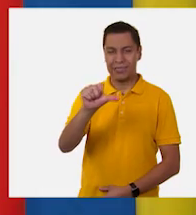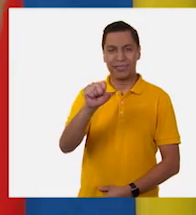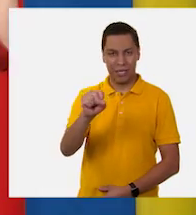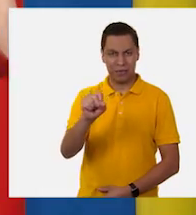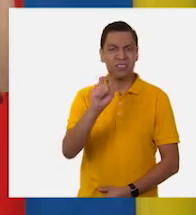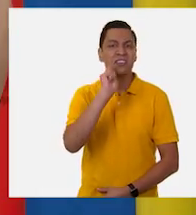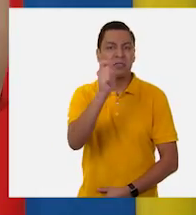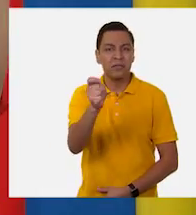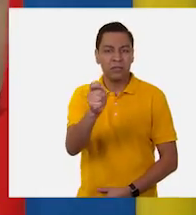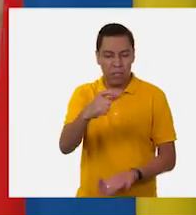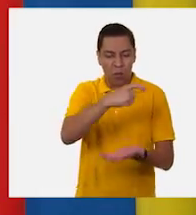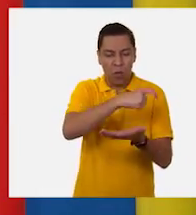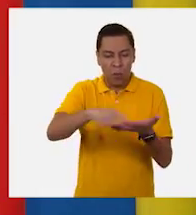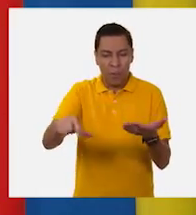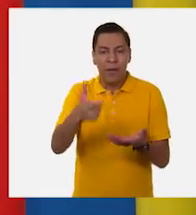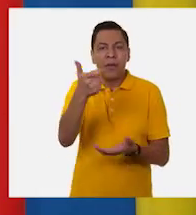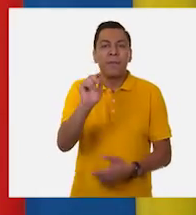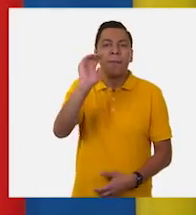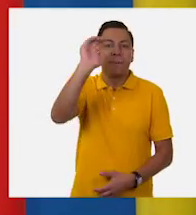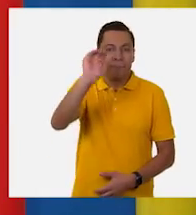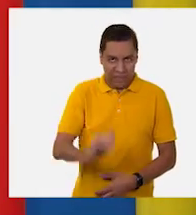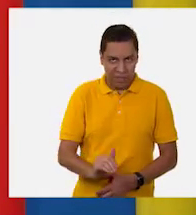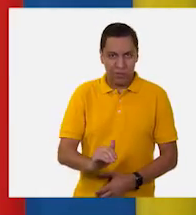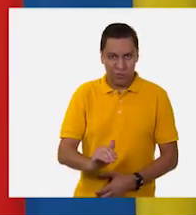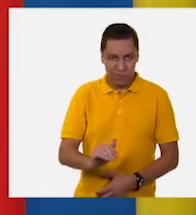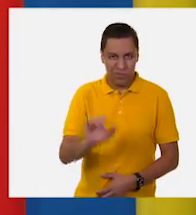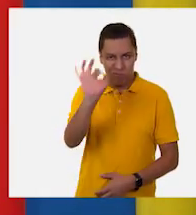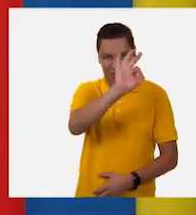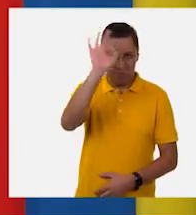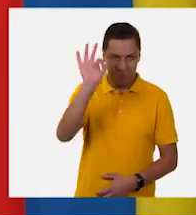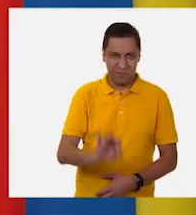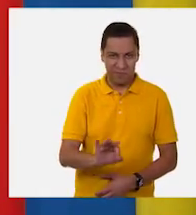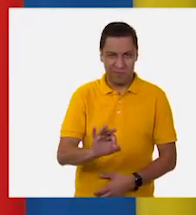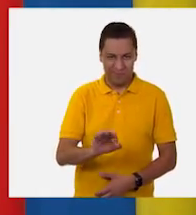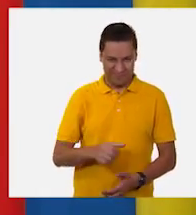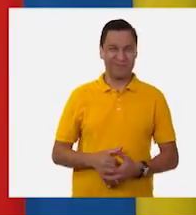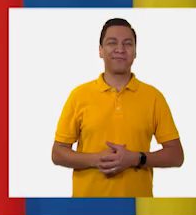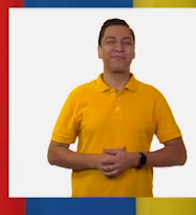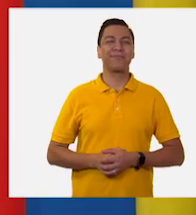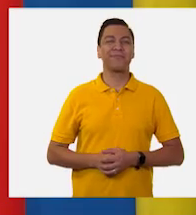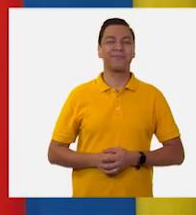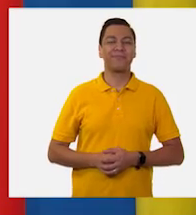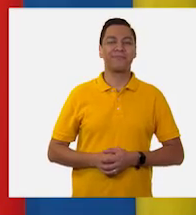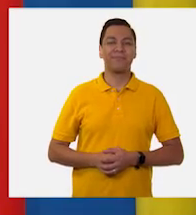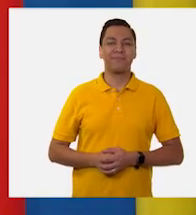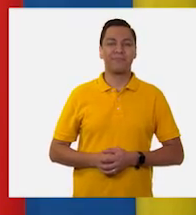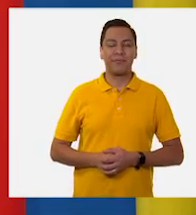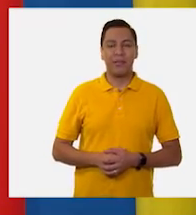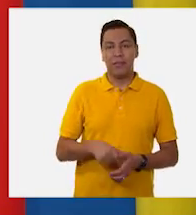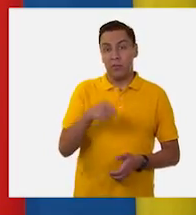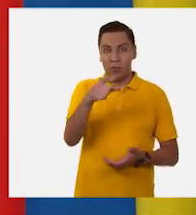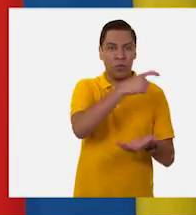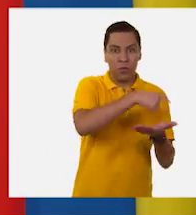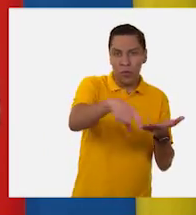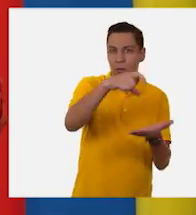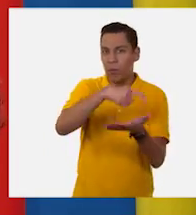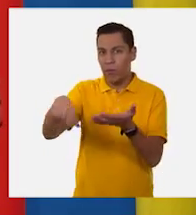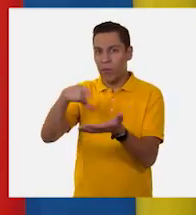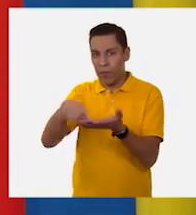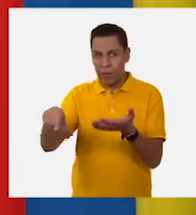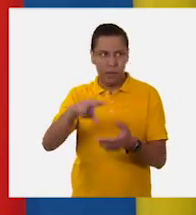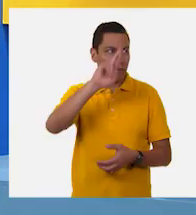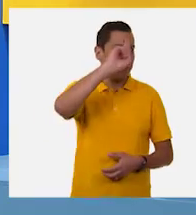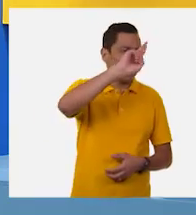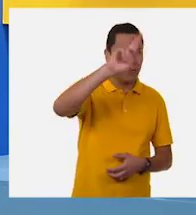la clase nos vamos a comprar. Se ha dicho, se tenía que decir y se dijo. Siempre y cuando respetemos los protocolos de